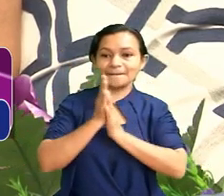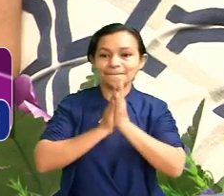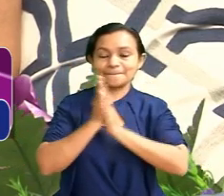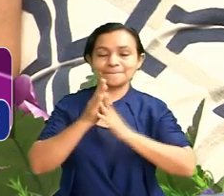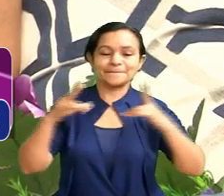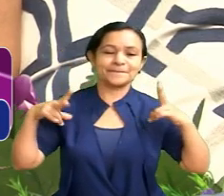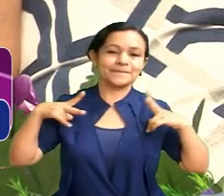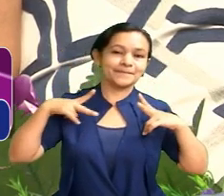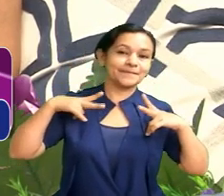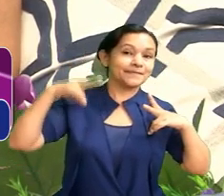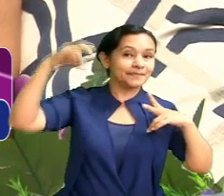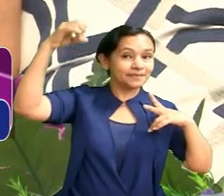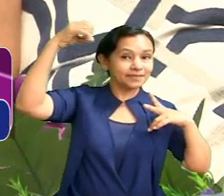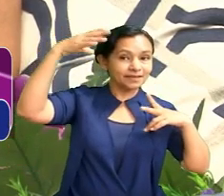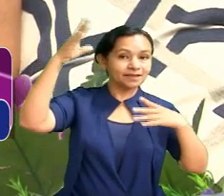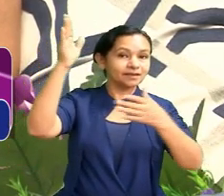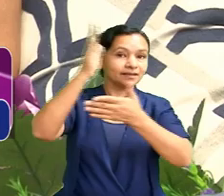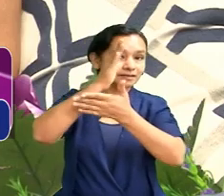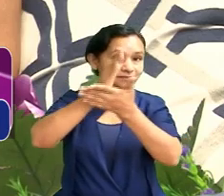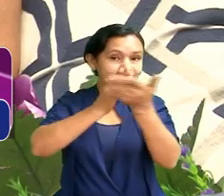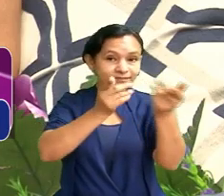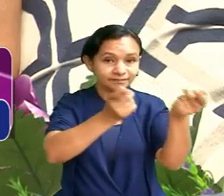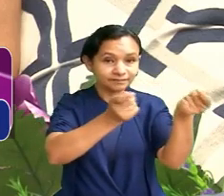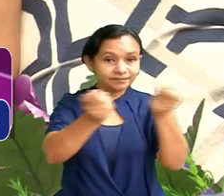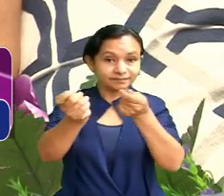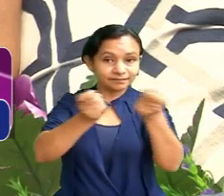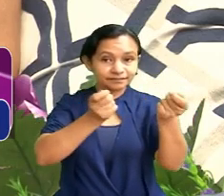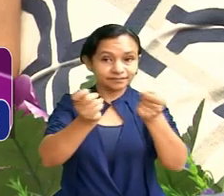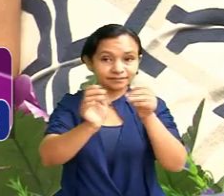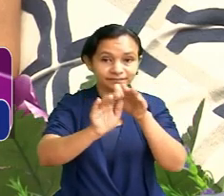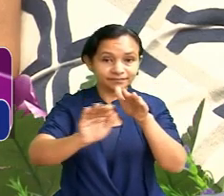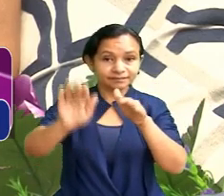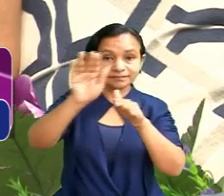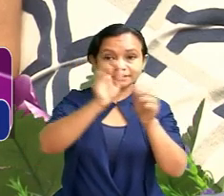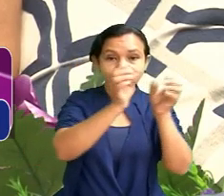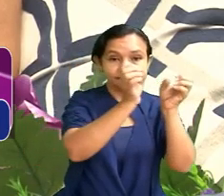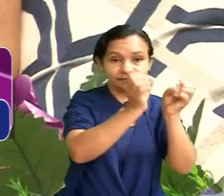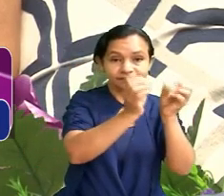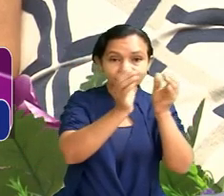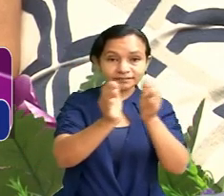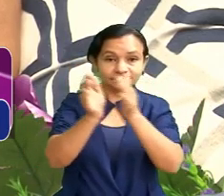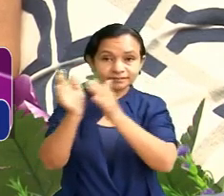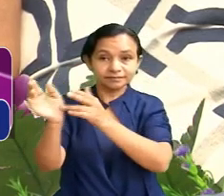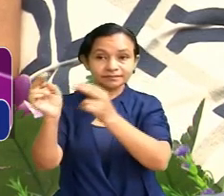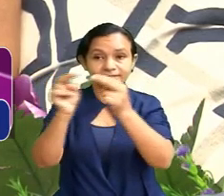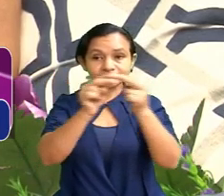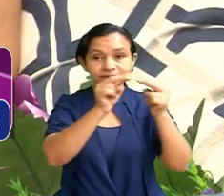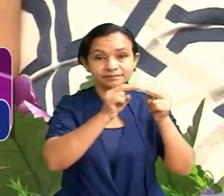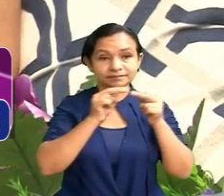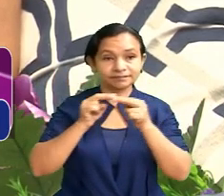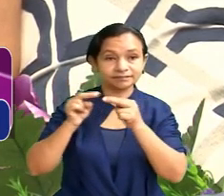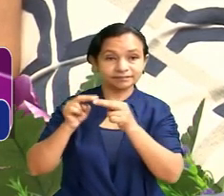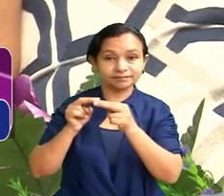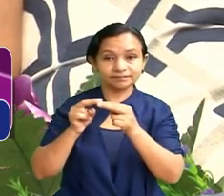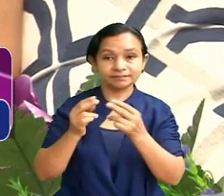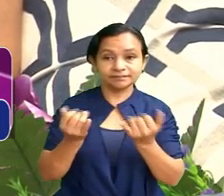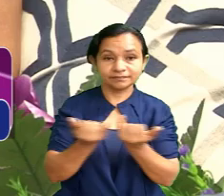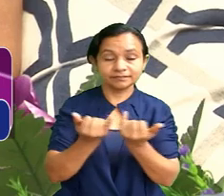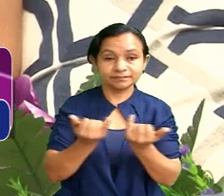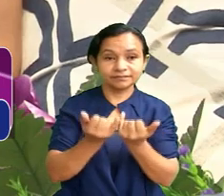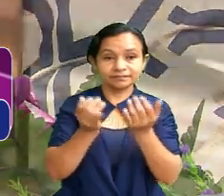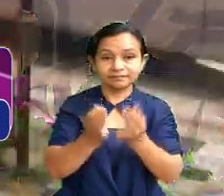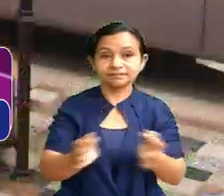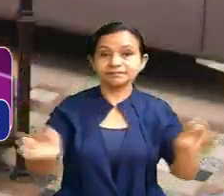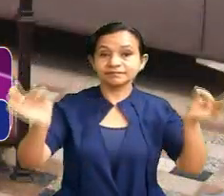que tomar algunas medidas que son obviamente de mayor organización de mayor articulación de